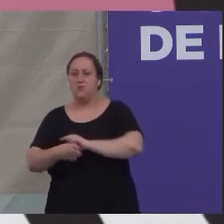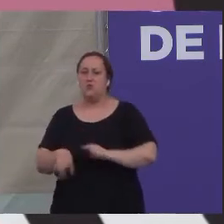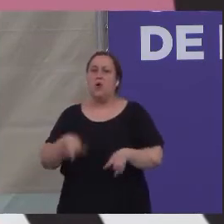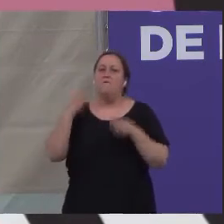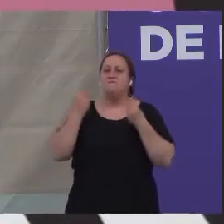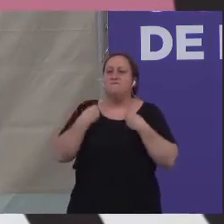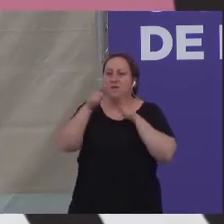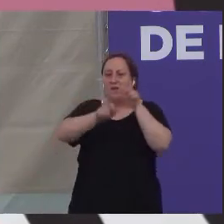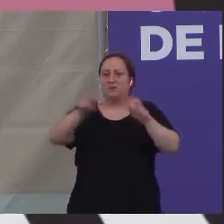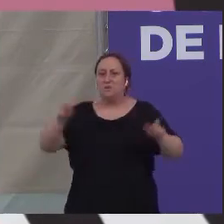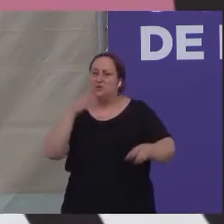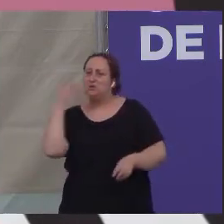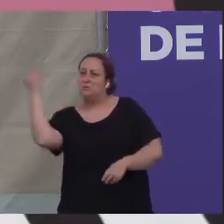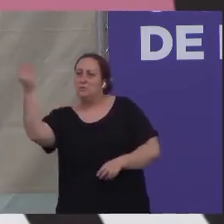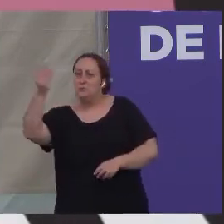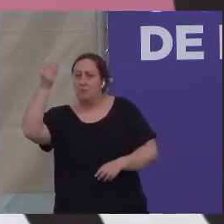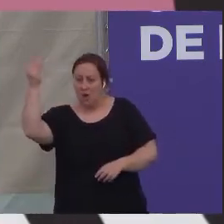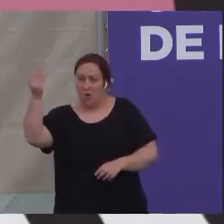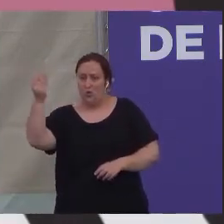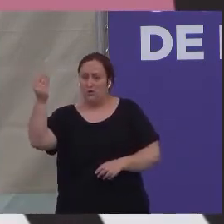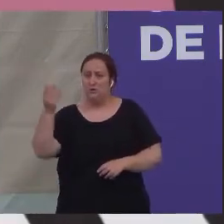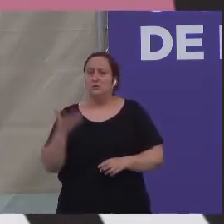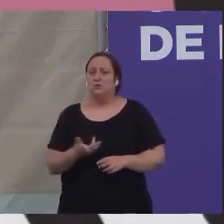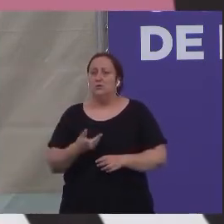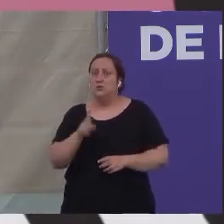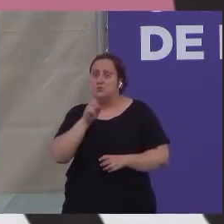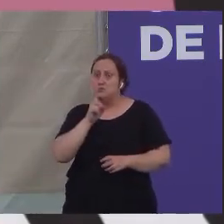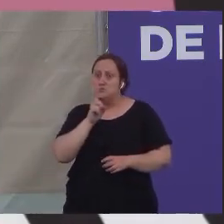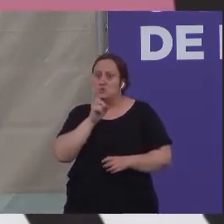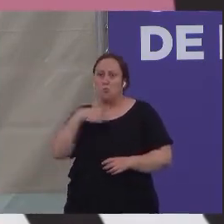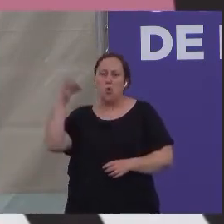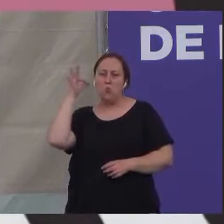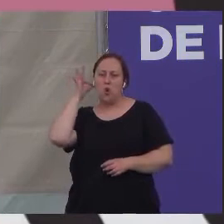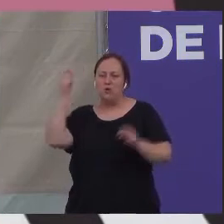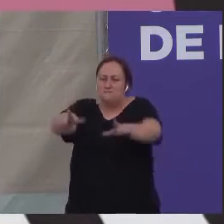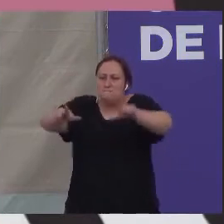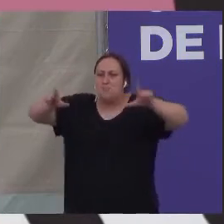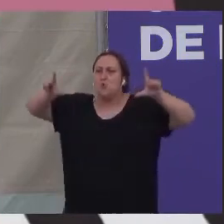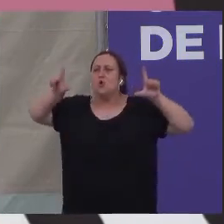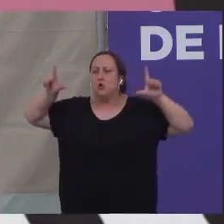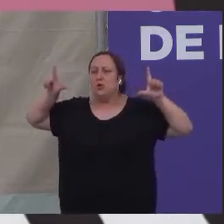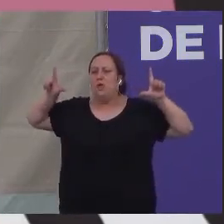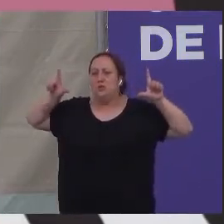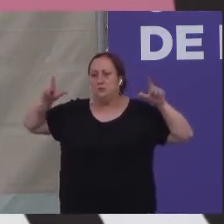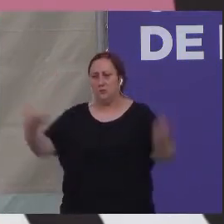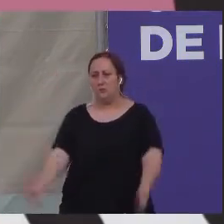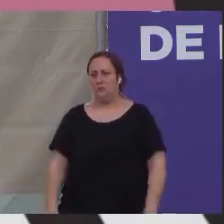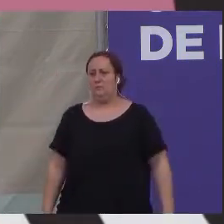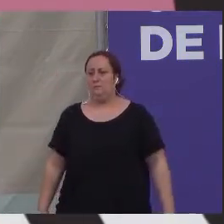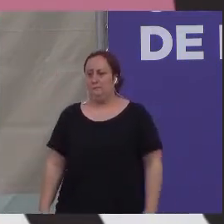de la gente y pasa sobre todo por darles protagonismo, protagonismo para las mujeres.